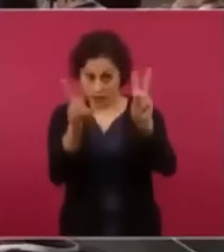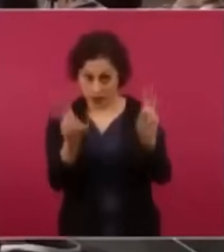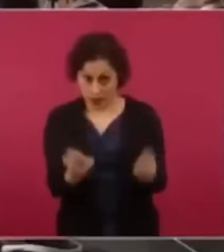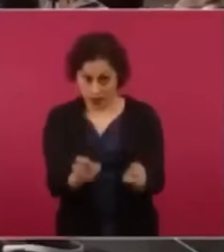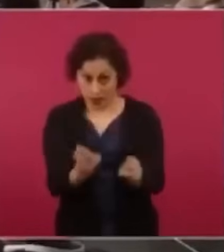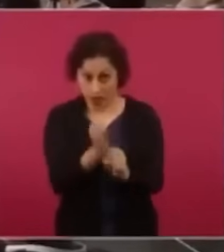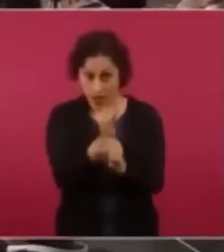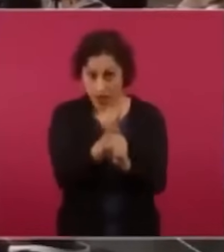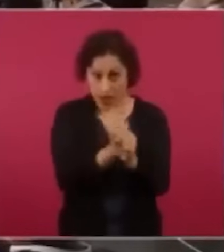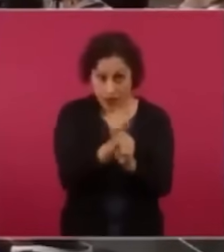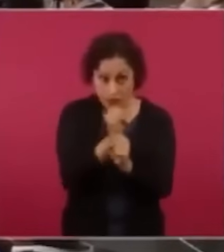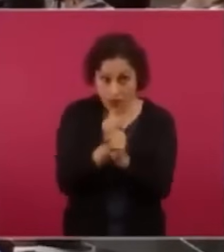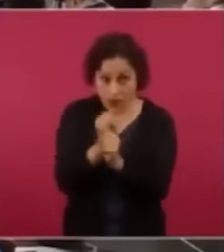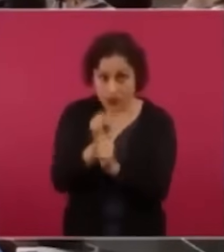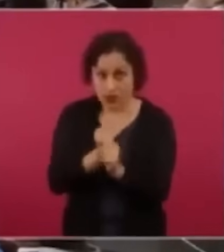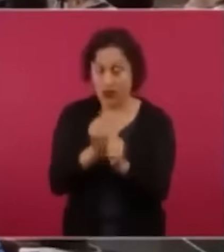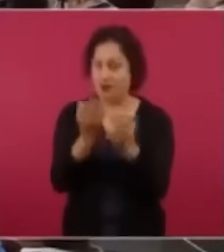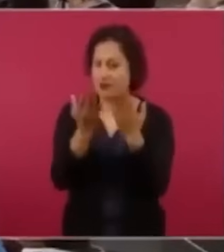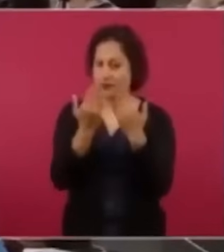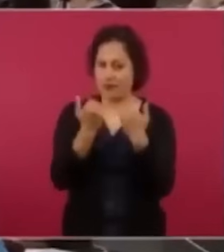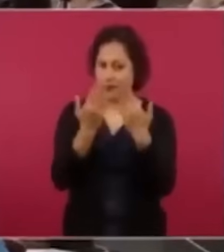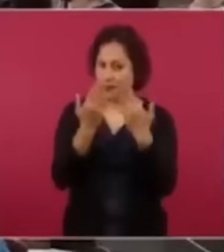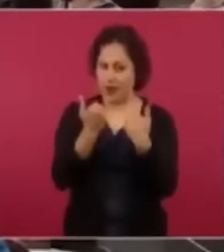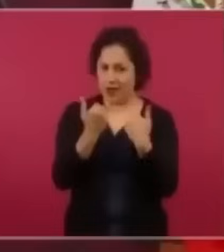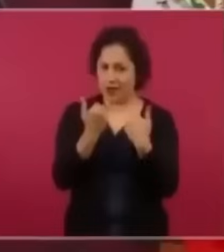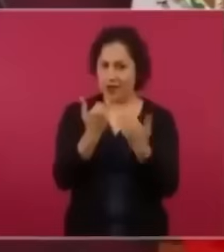Y no solo era espionaje,